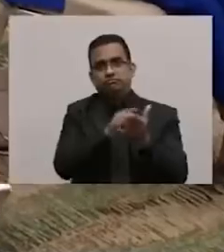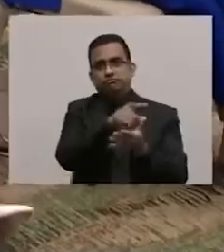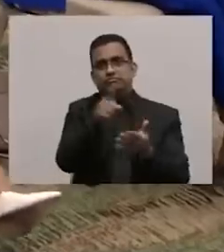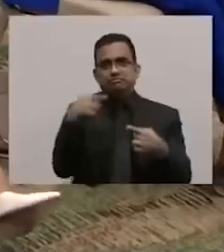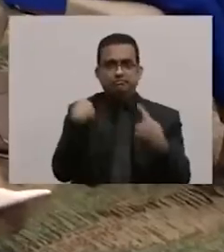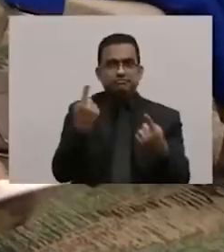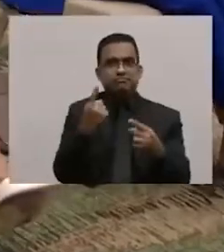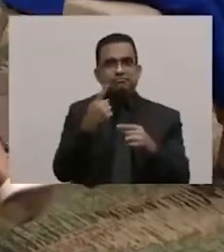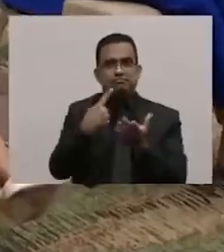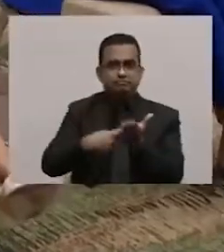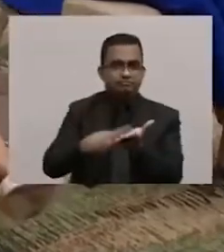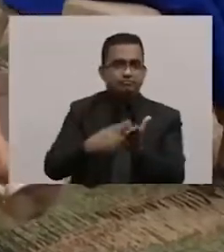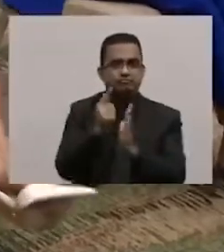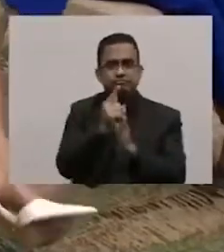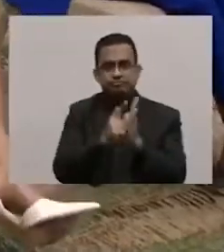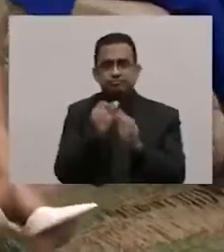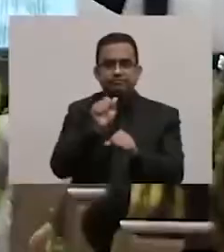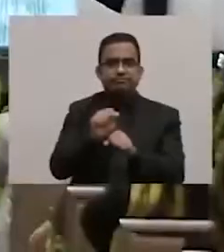Gracias.